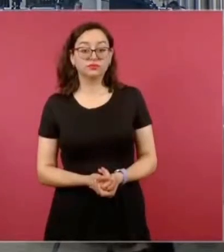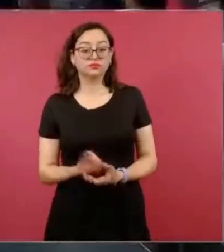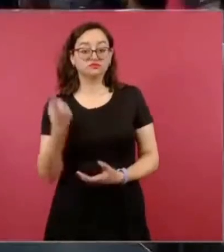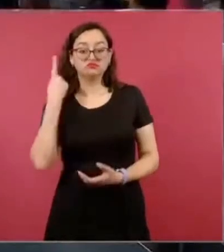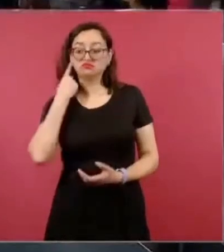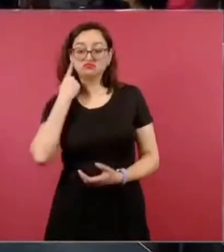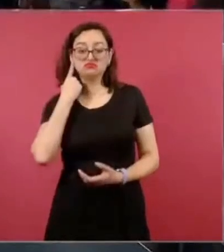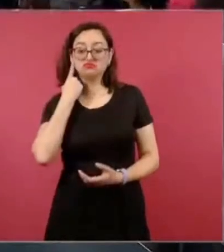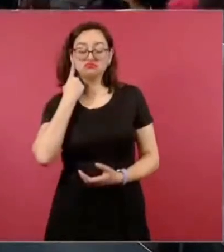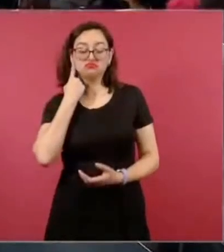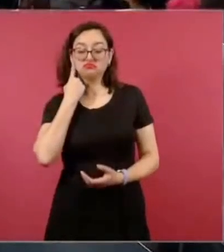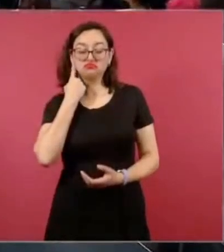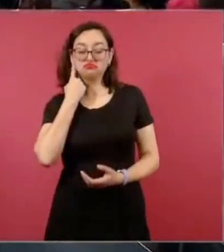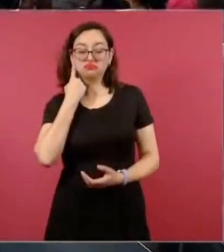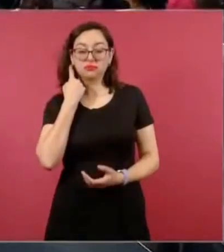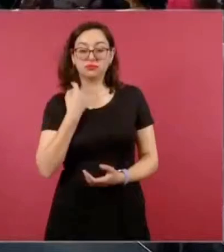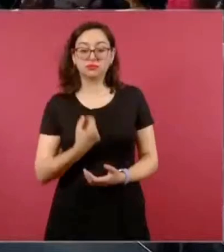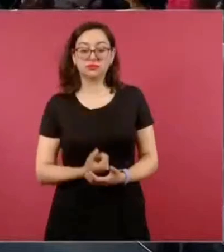teme. ¿Quién dice eso?